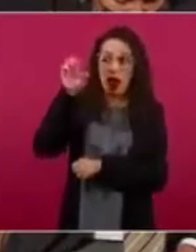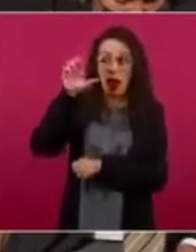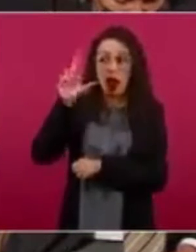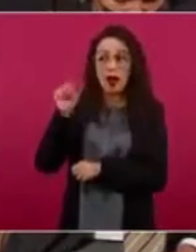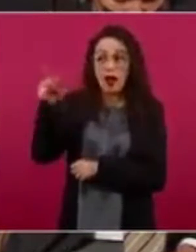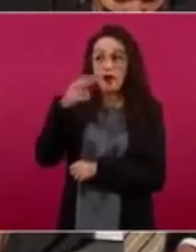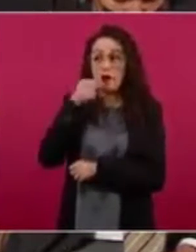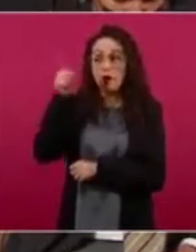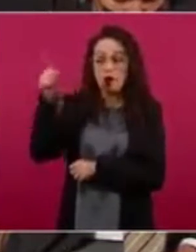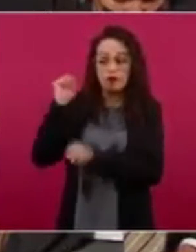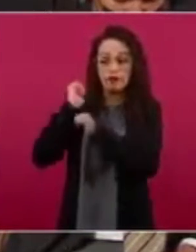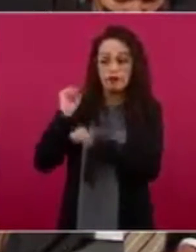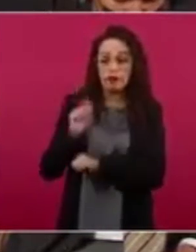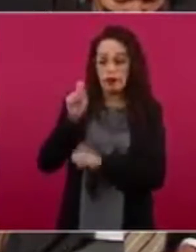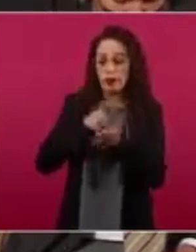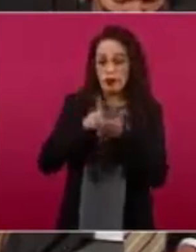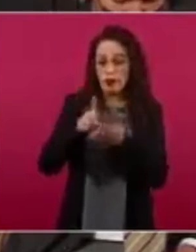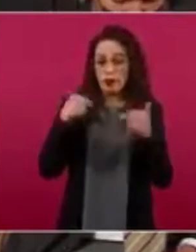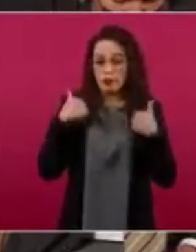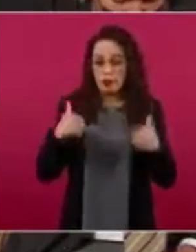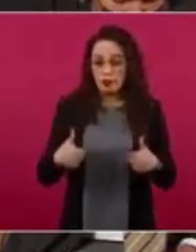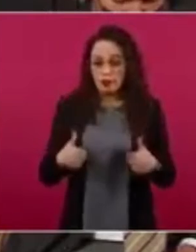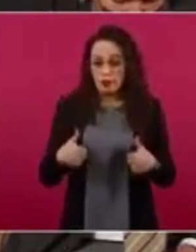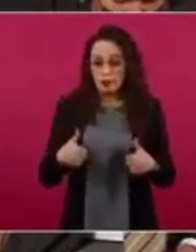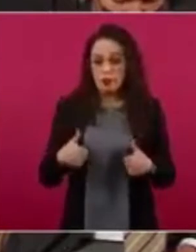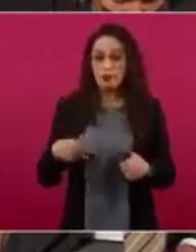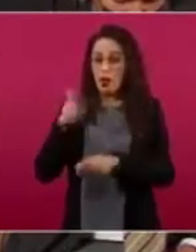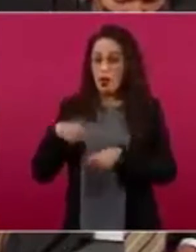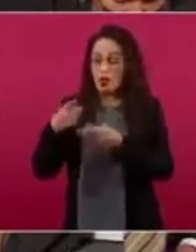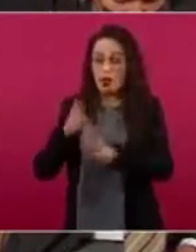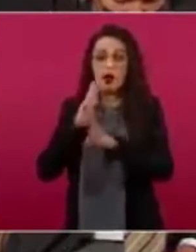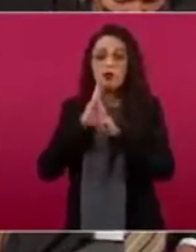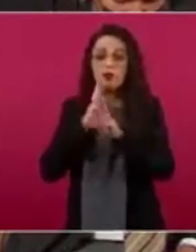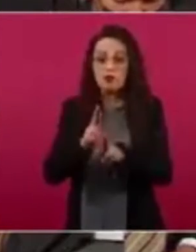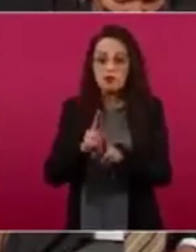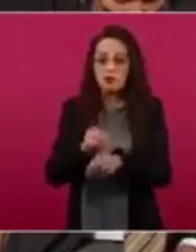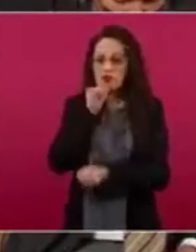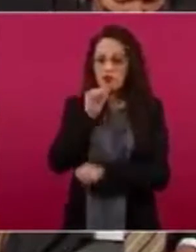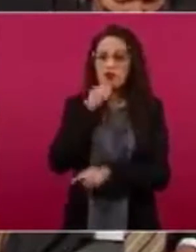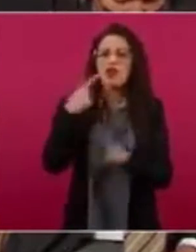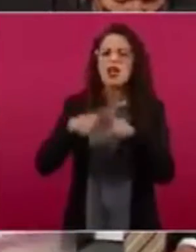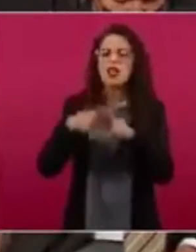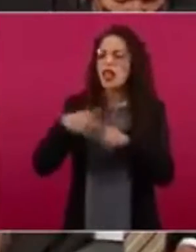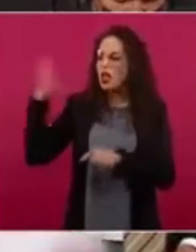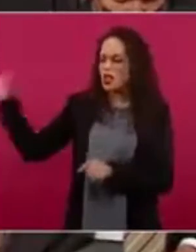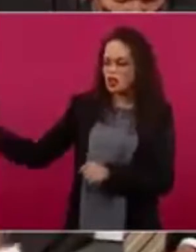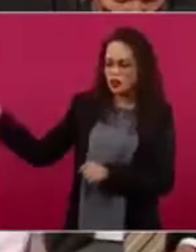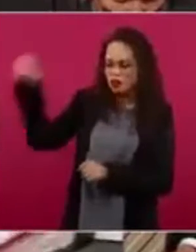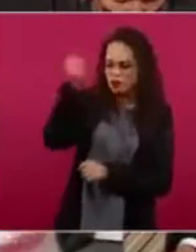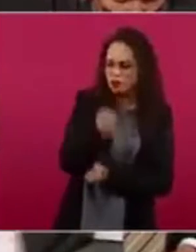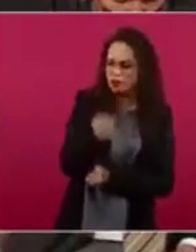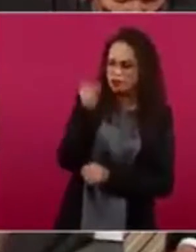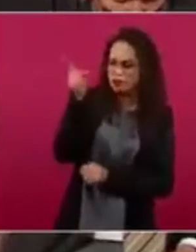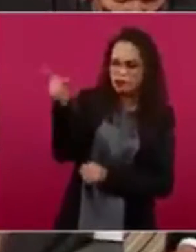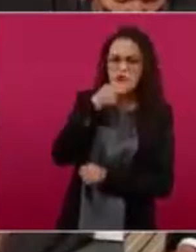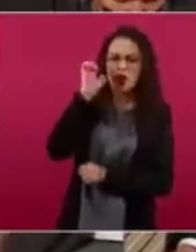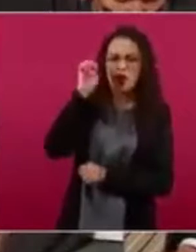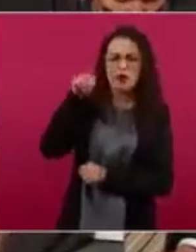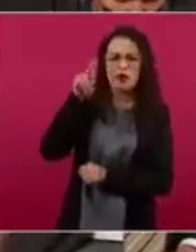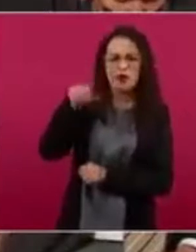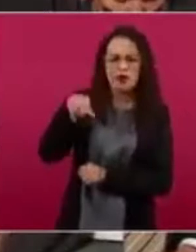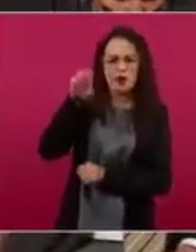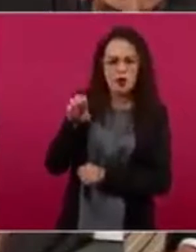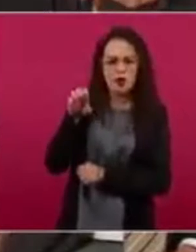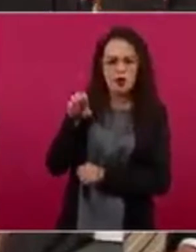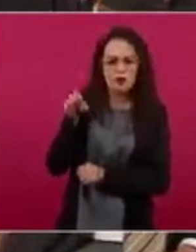la Comisión de Derechos Humanos y jamás hubo resultados. ¿Quién puso a Enrique Irazoque en el puesto en el que se encuentra precisamente en